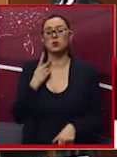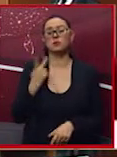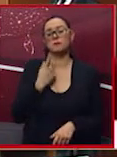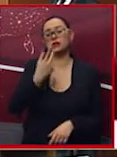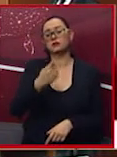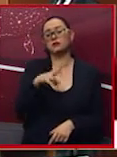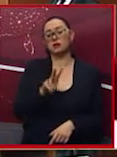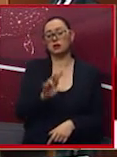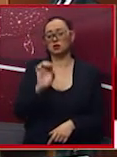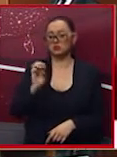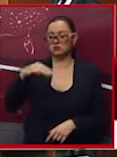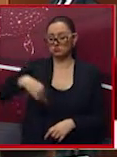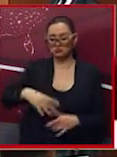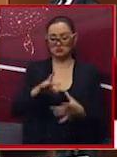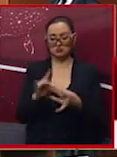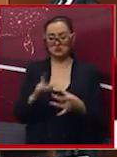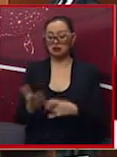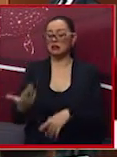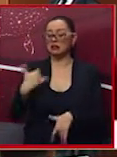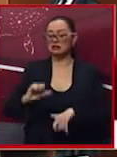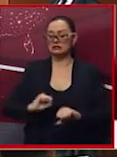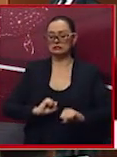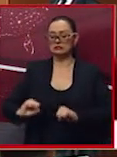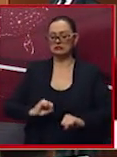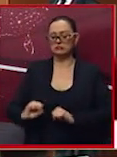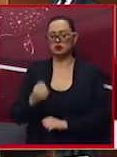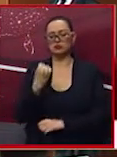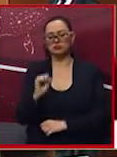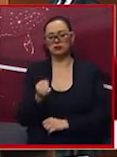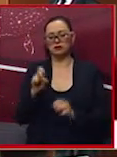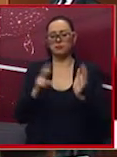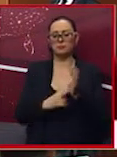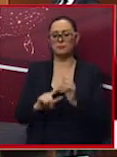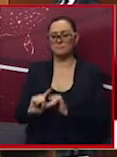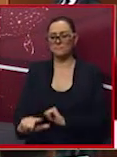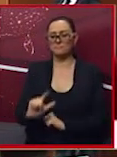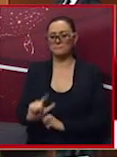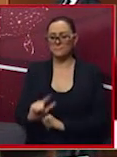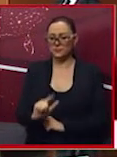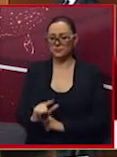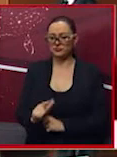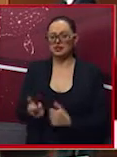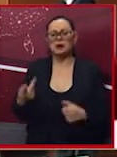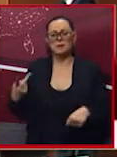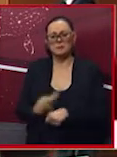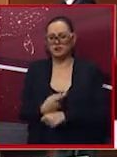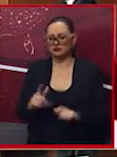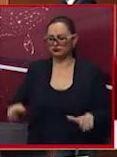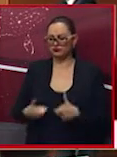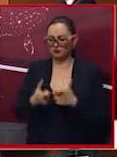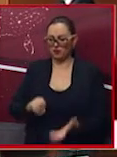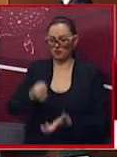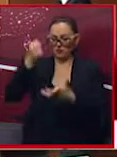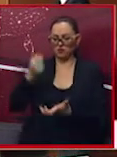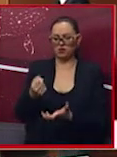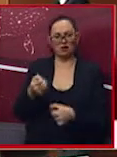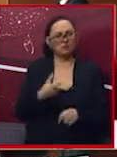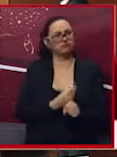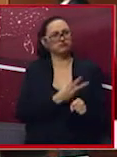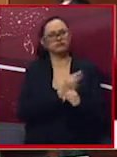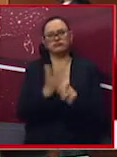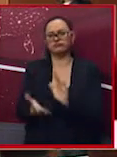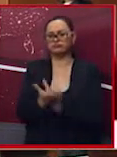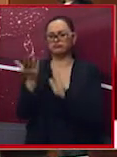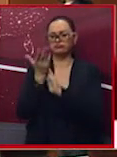Ecologista de México se refirió a los sismos ocurridos en septiembre del 2017 y los recursos del FONDET destinados a la reconstrucción